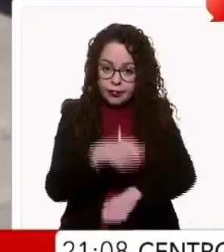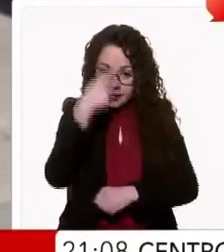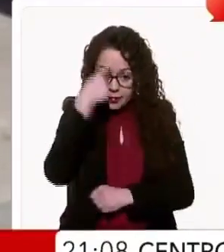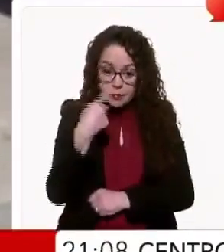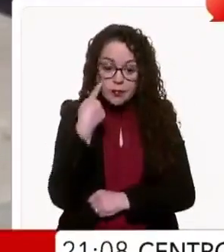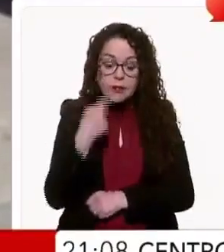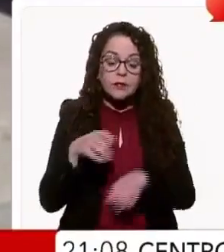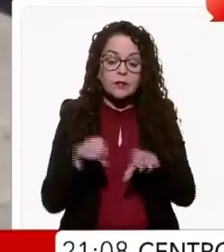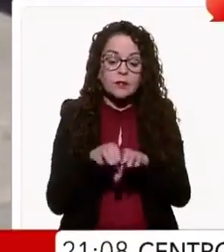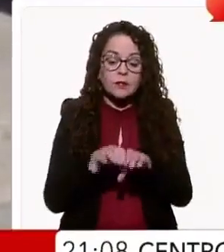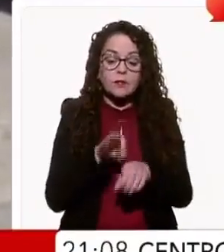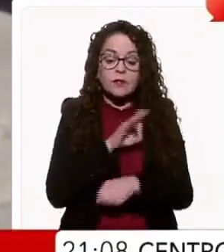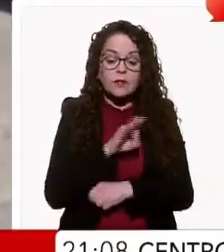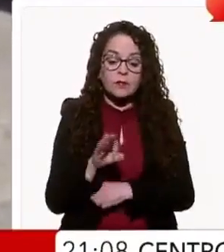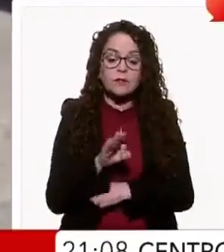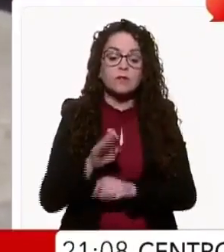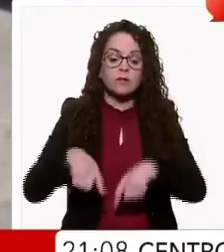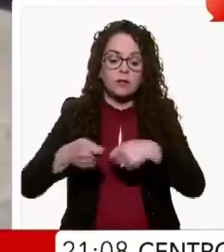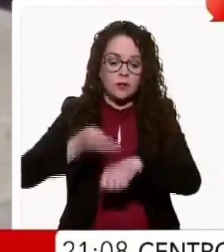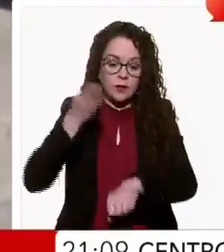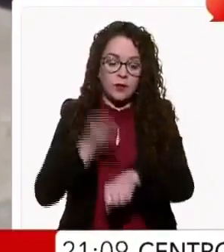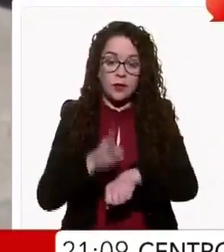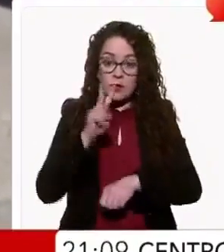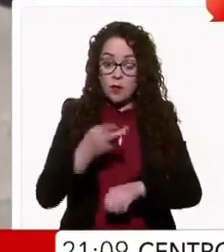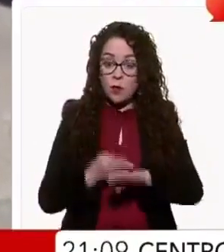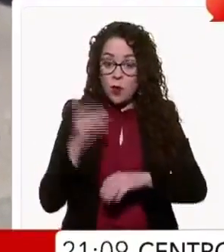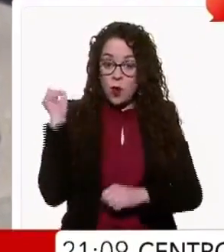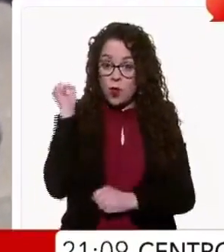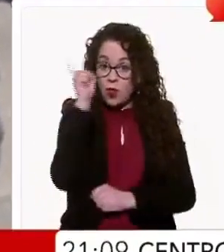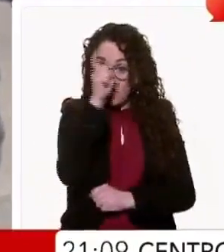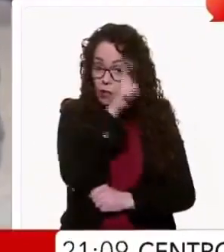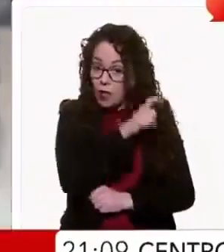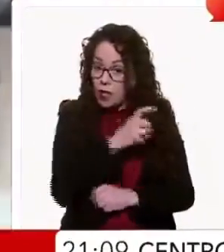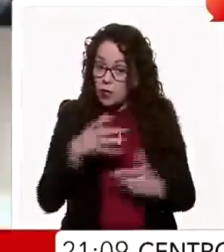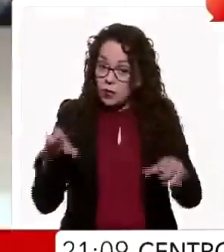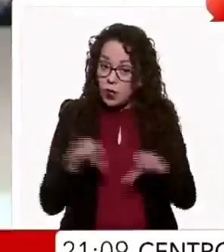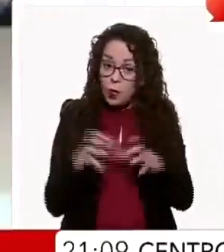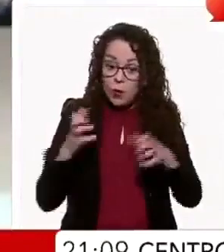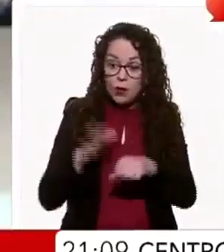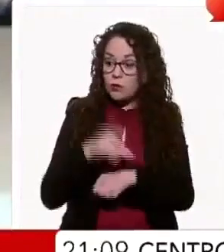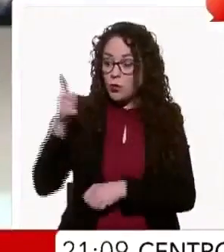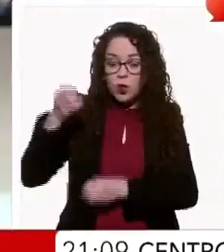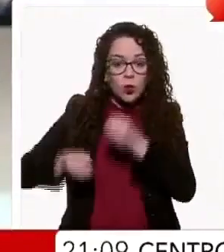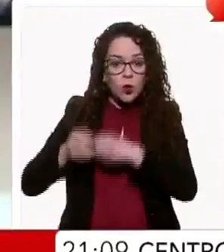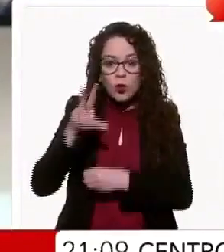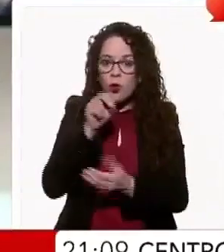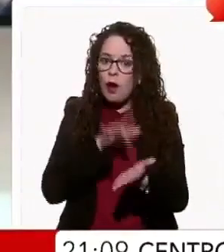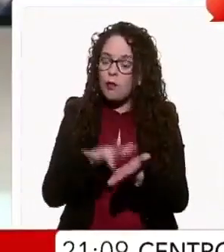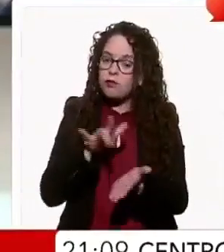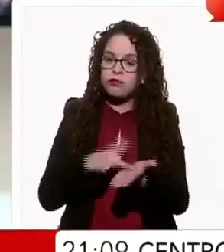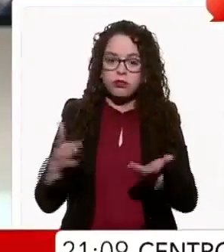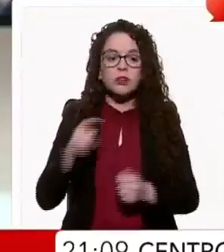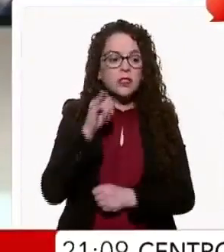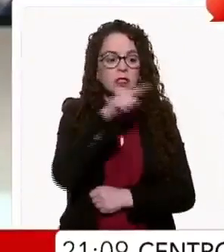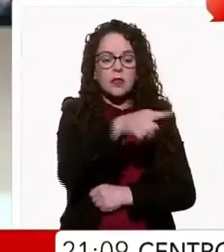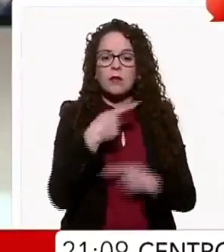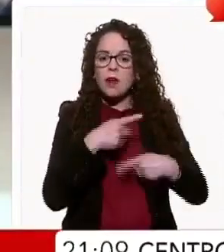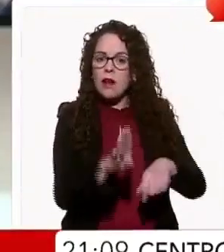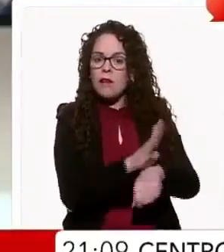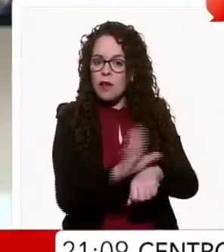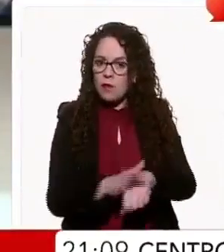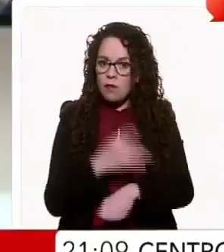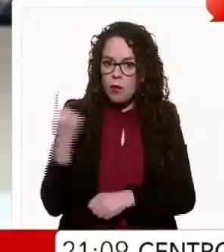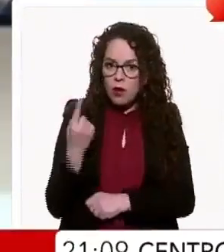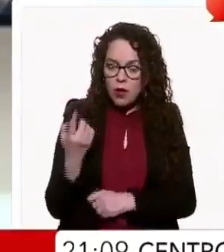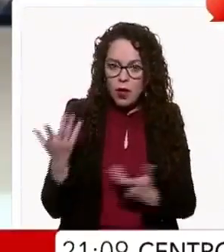caso, que ha sido tan complicado lograr en razón de lo expuesto. Hay que recordar que Emilio Lozoya no está